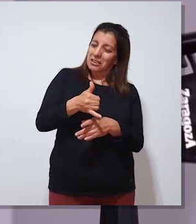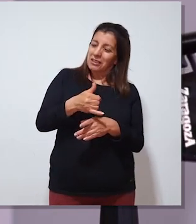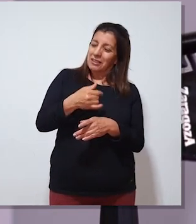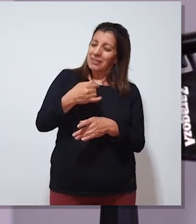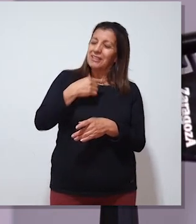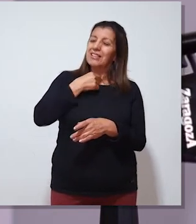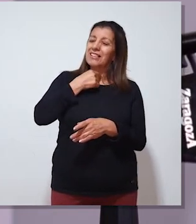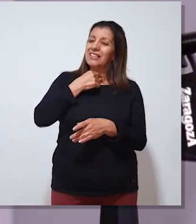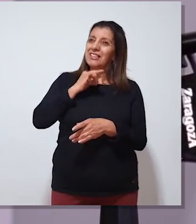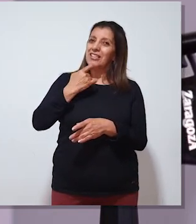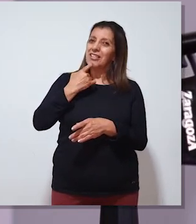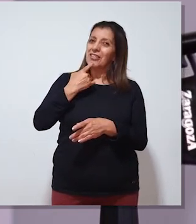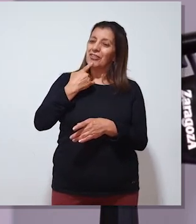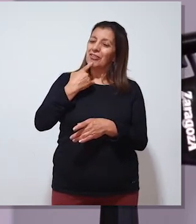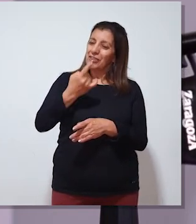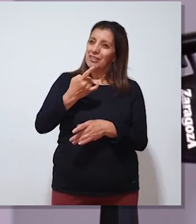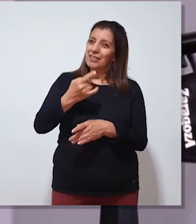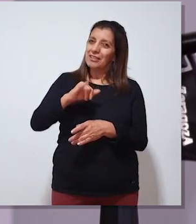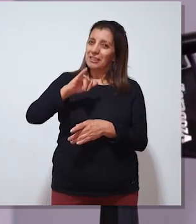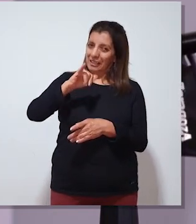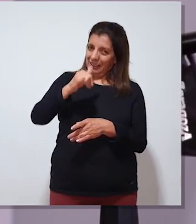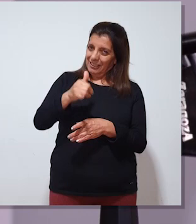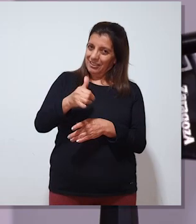Quiero decir que sí,